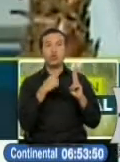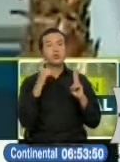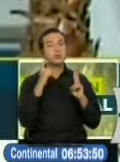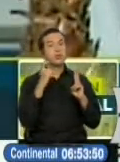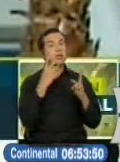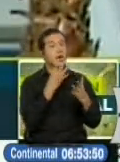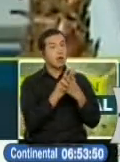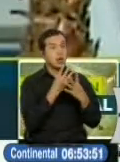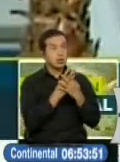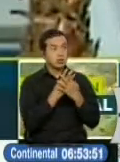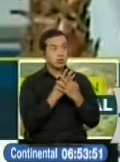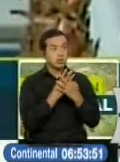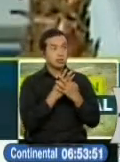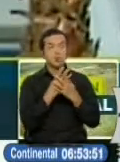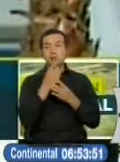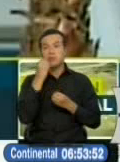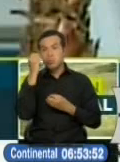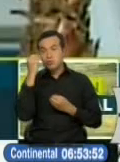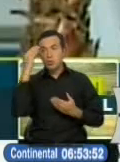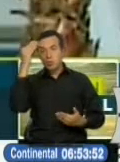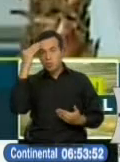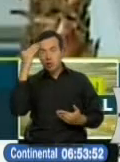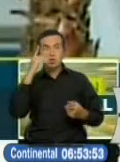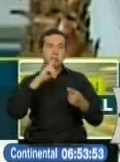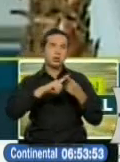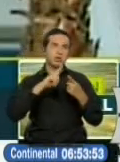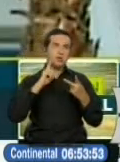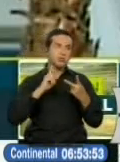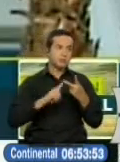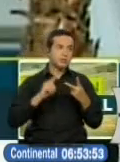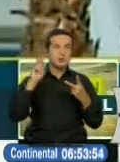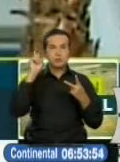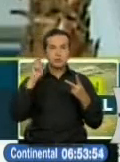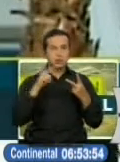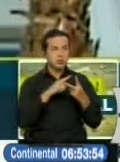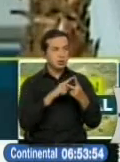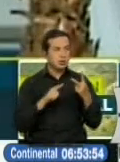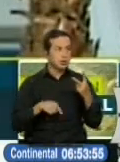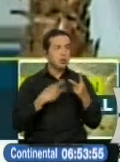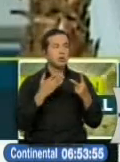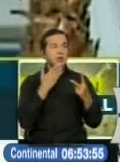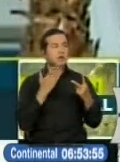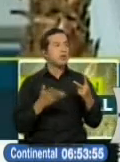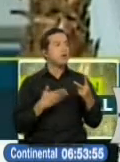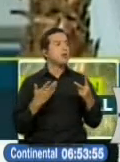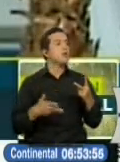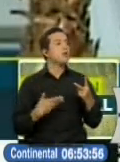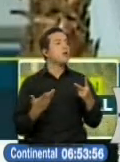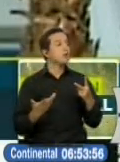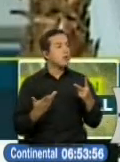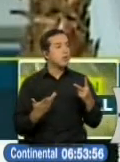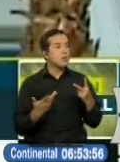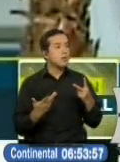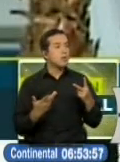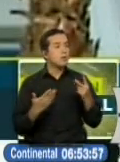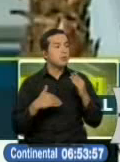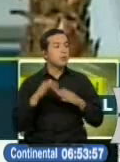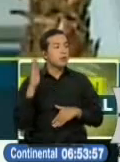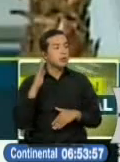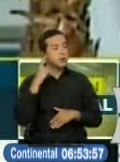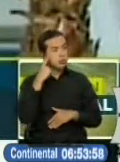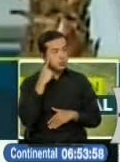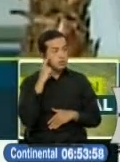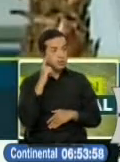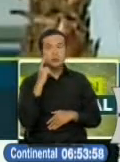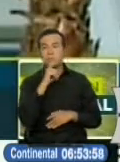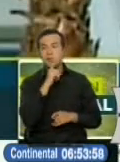restricciones de declaración política, ¿no? de transmisión de mensajes, sobre todo si